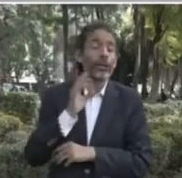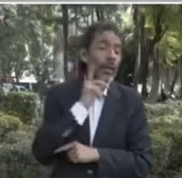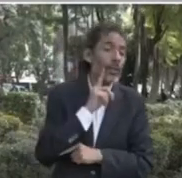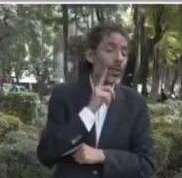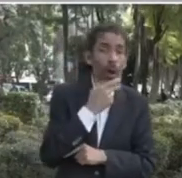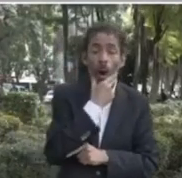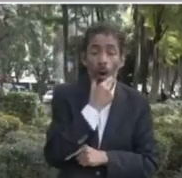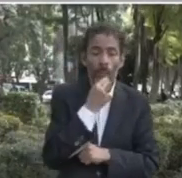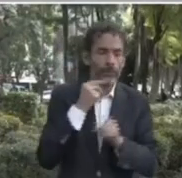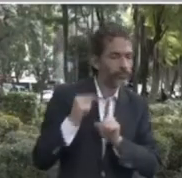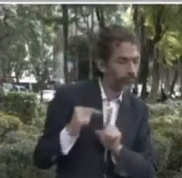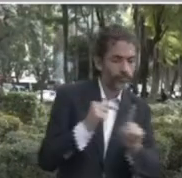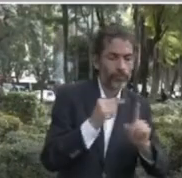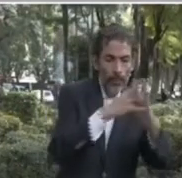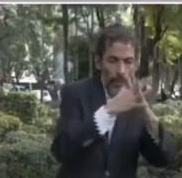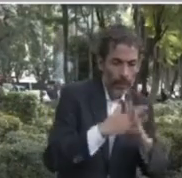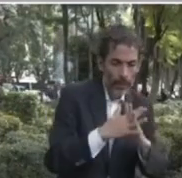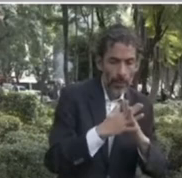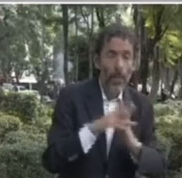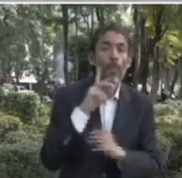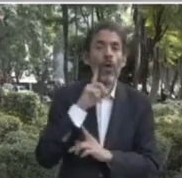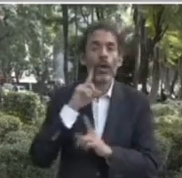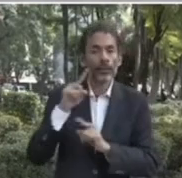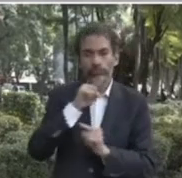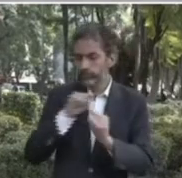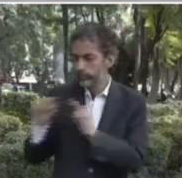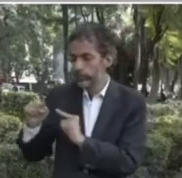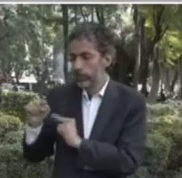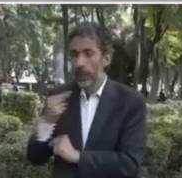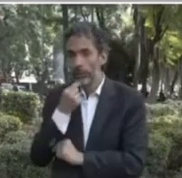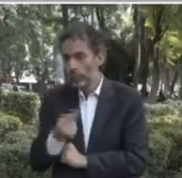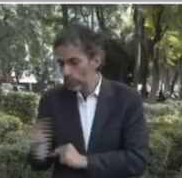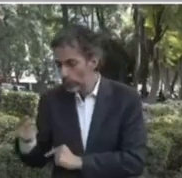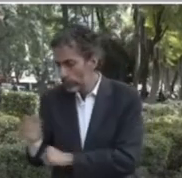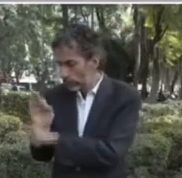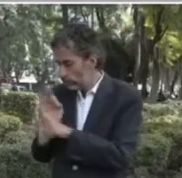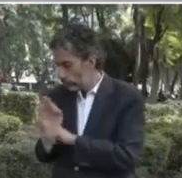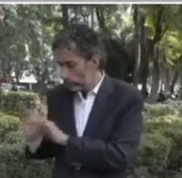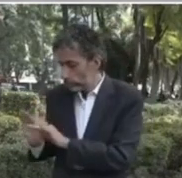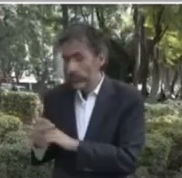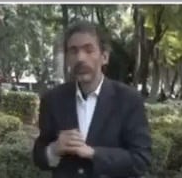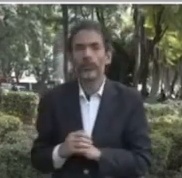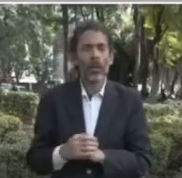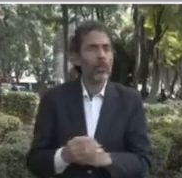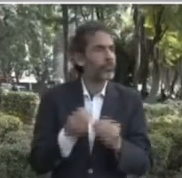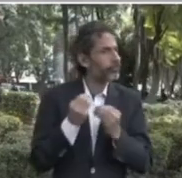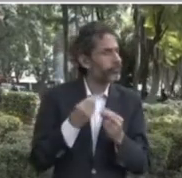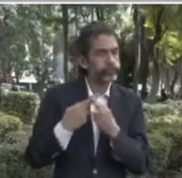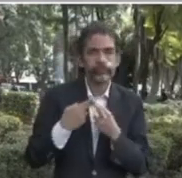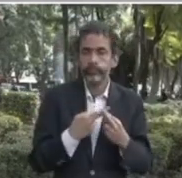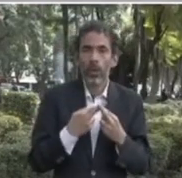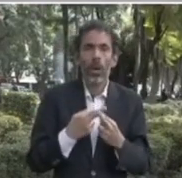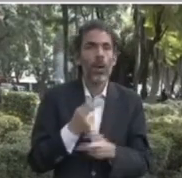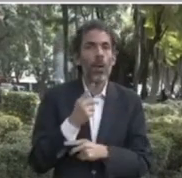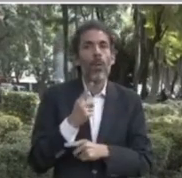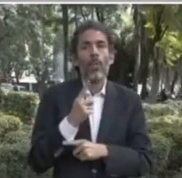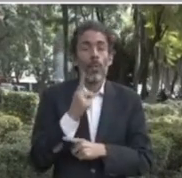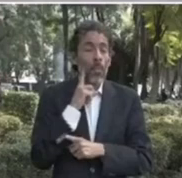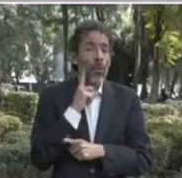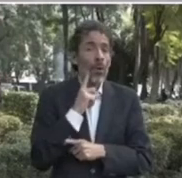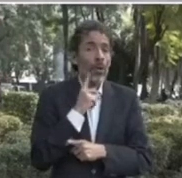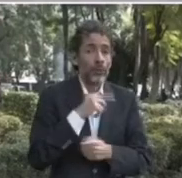batalla, ellas cuidaban a los hijos. Muchas de estas mujeres que a partir de hoy estarán aquí, sus pendones,